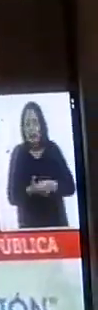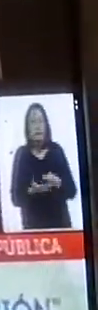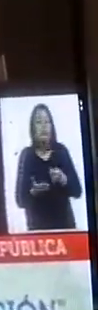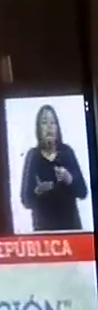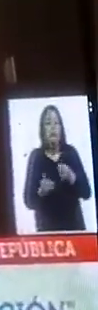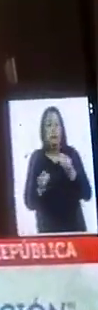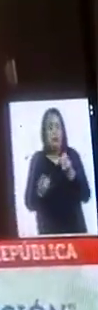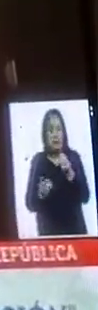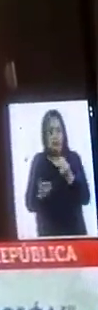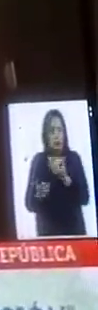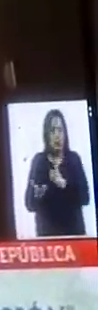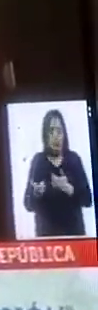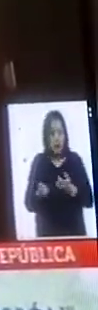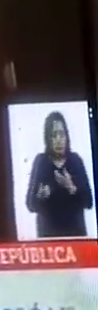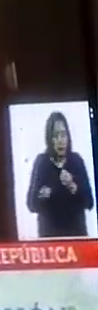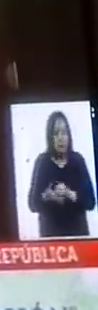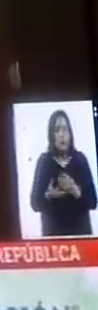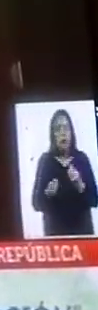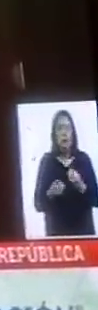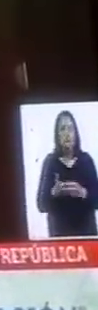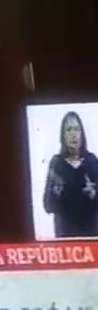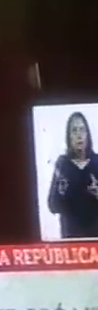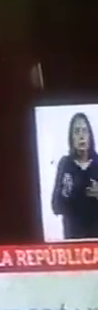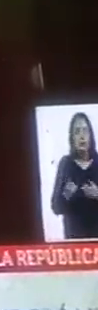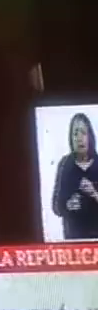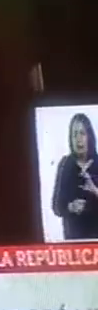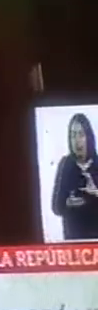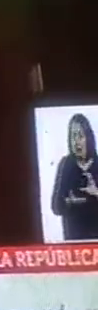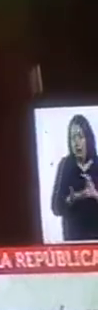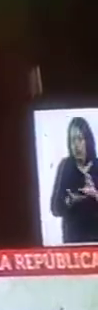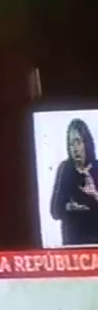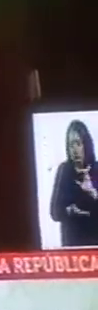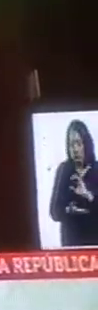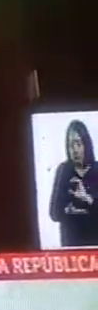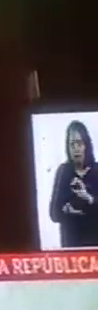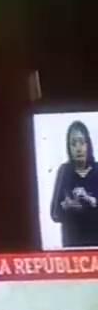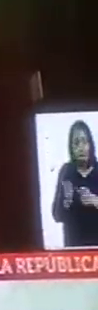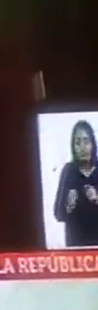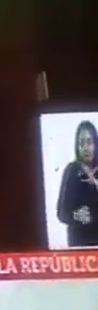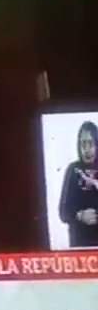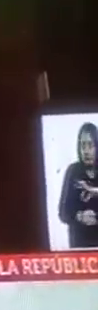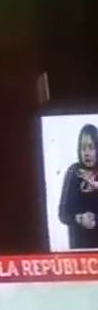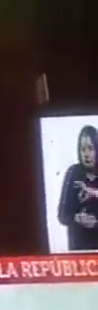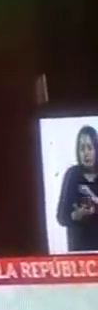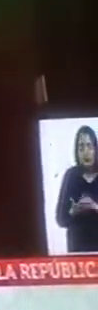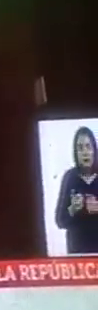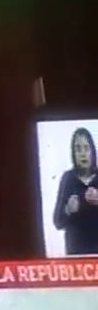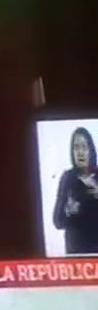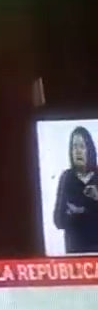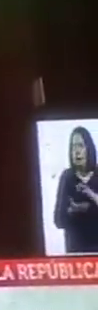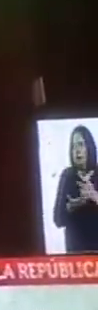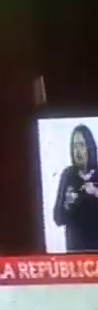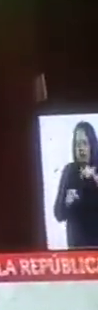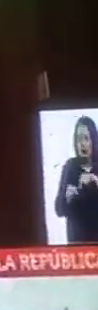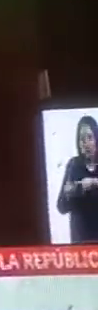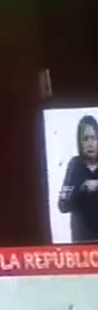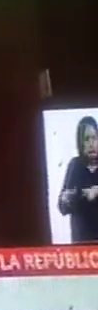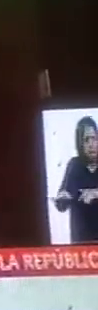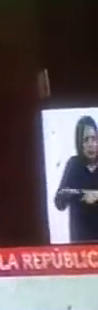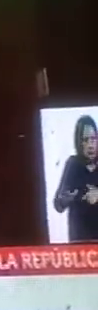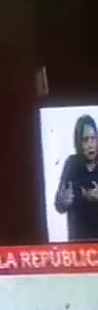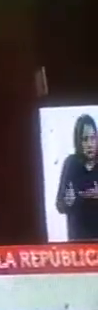nacional propiciando el ingreso neto de capitales y que los beneficios se contabilicen localmente